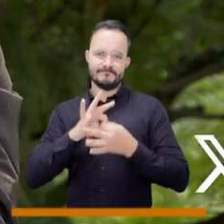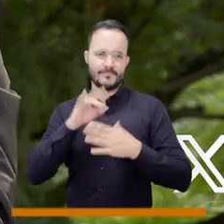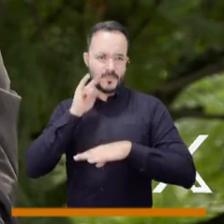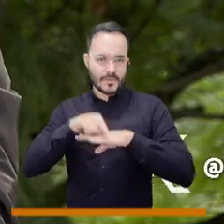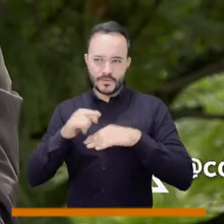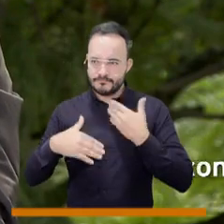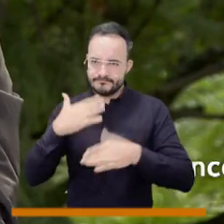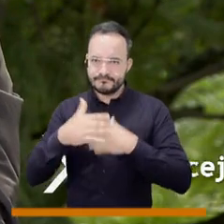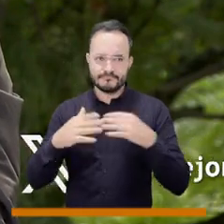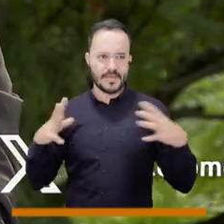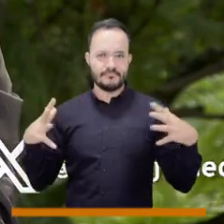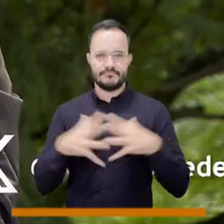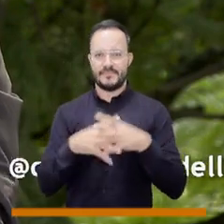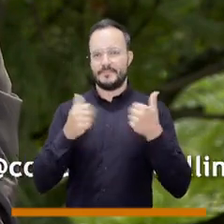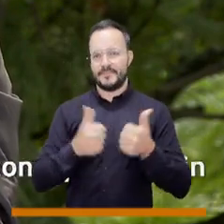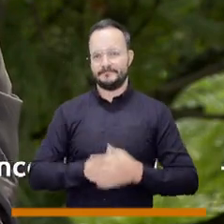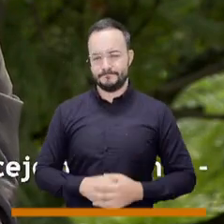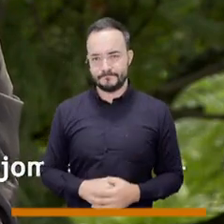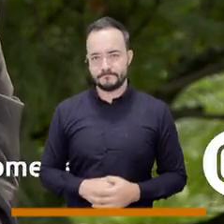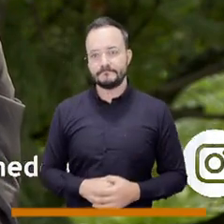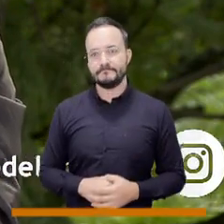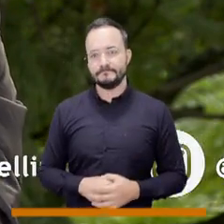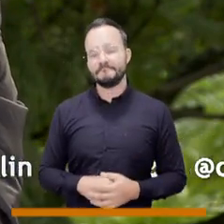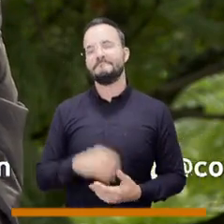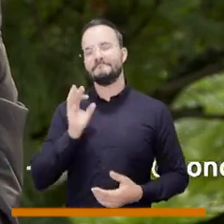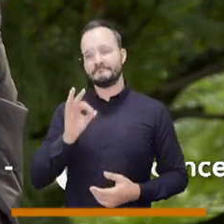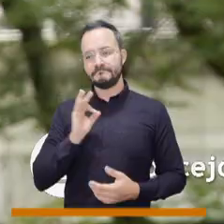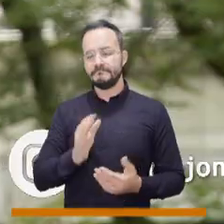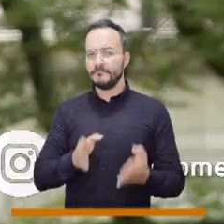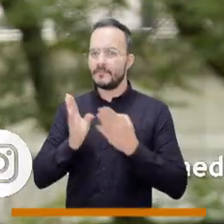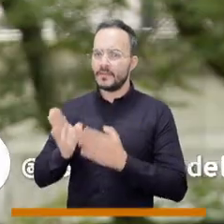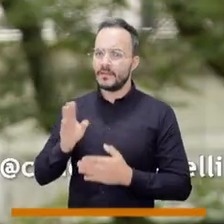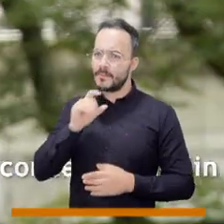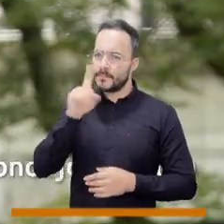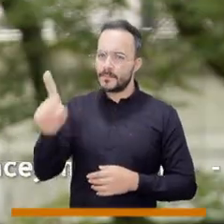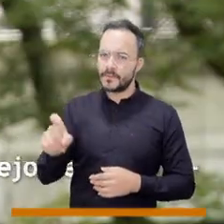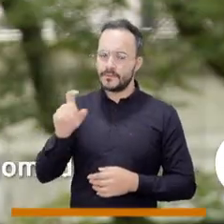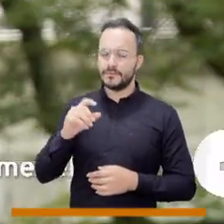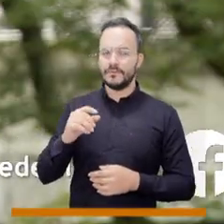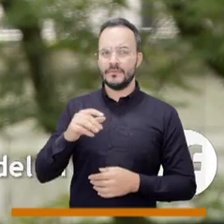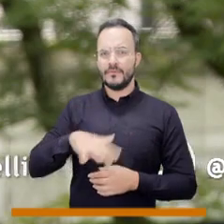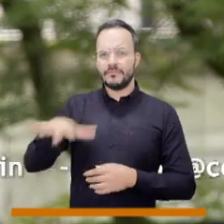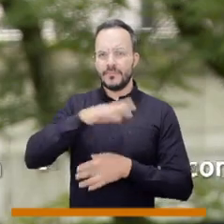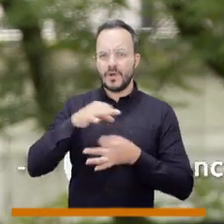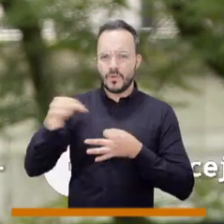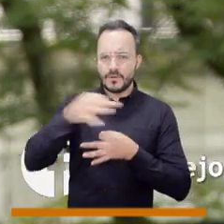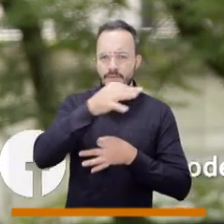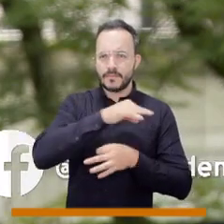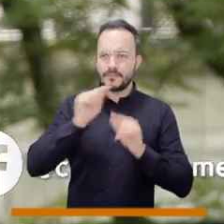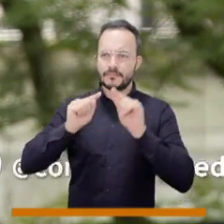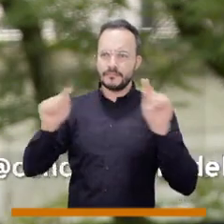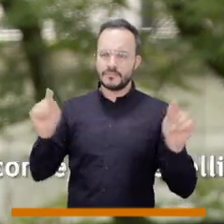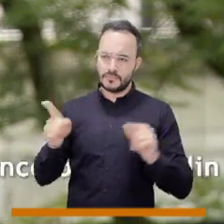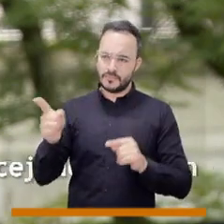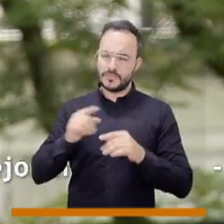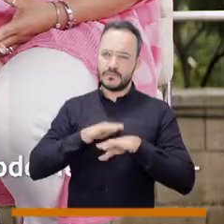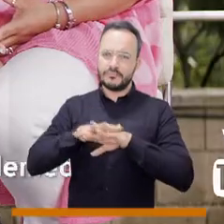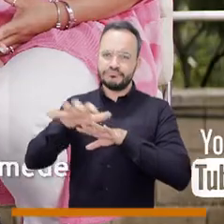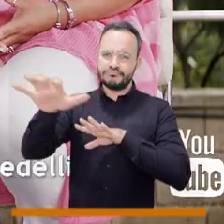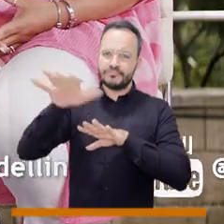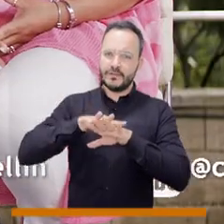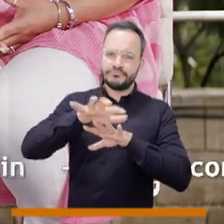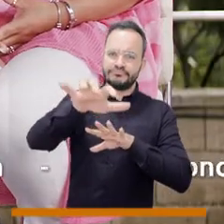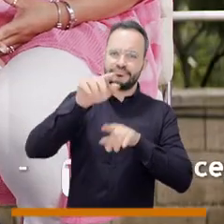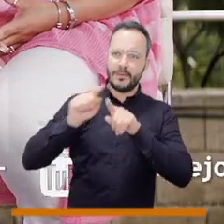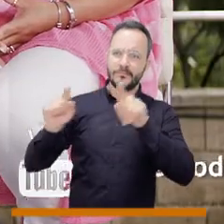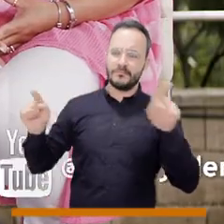pues tendrán aquí un concejal para hacer el control político para que se pueda llevar a cabo. Bueno, y concejal Leticia, los corregimientos son parte de